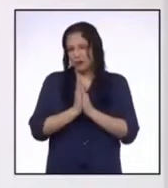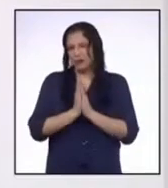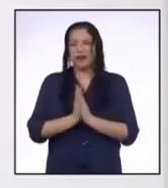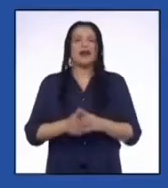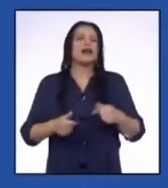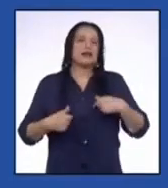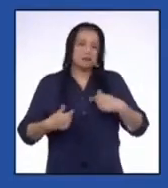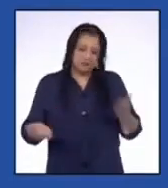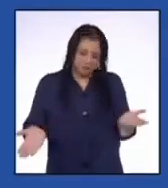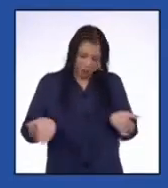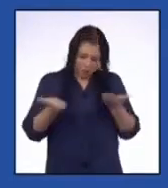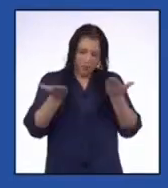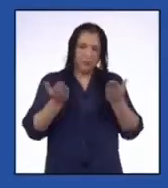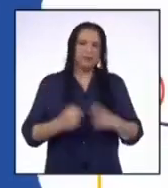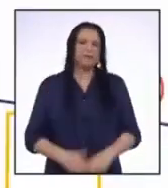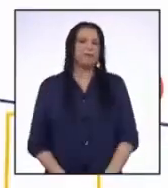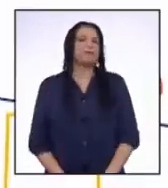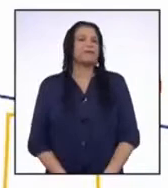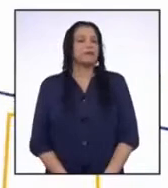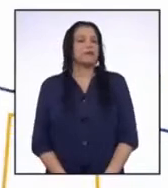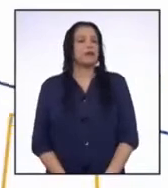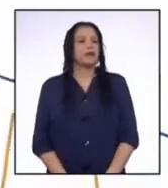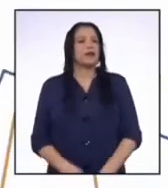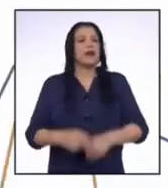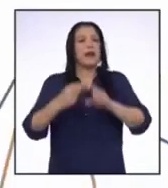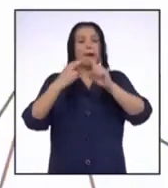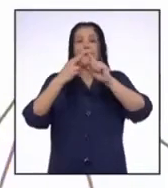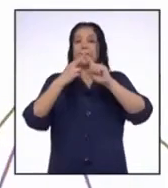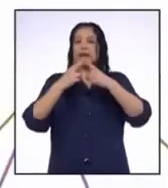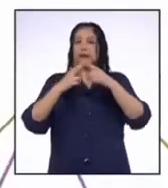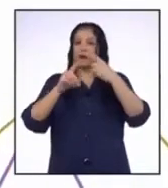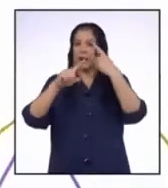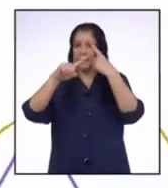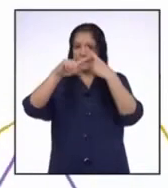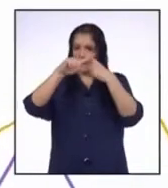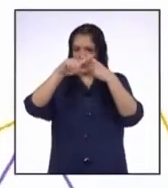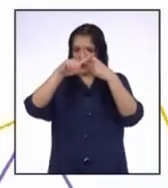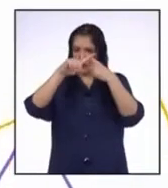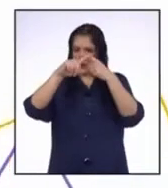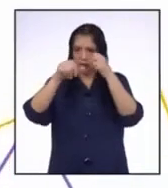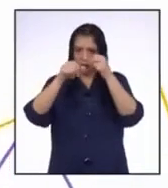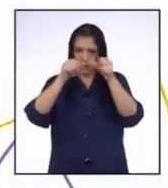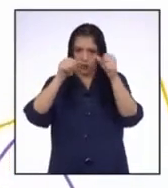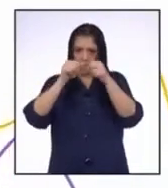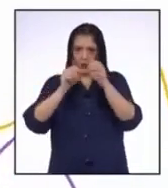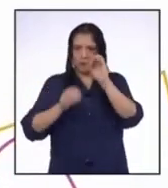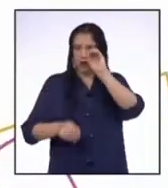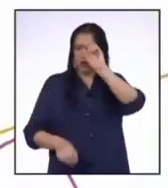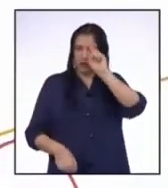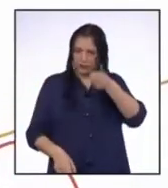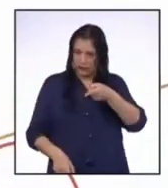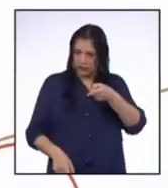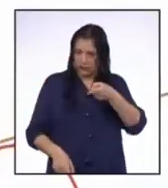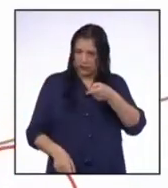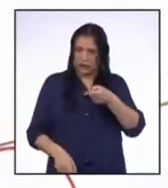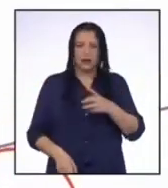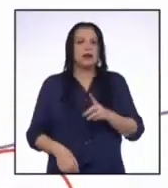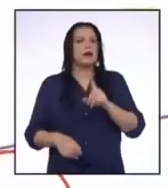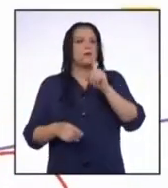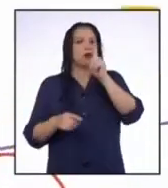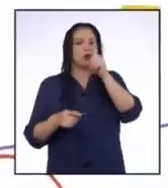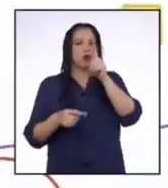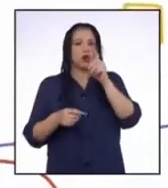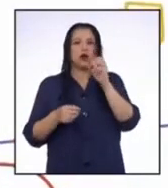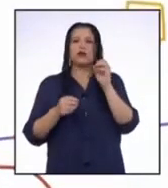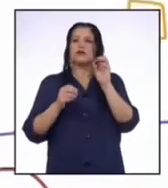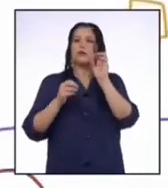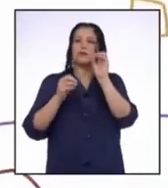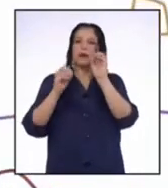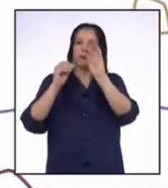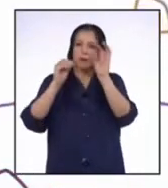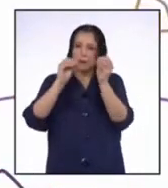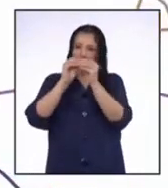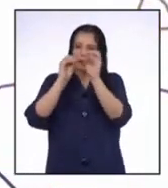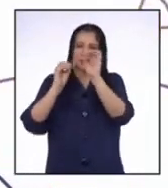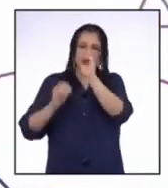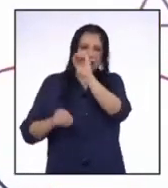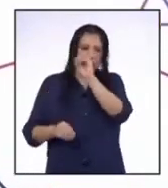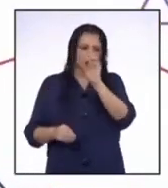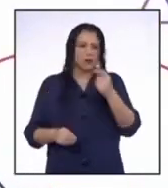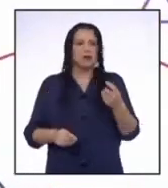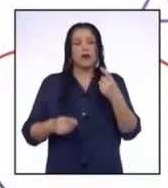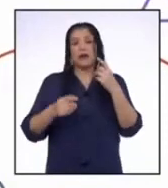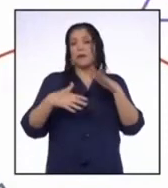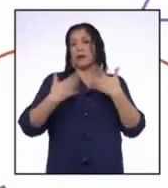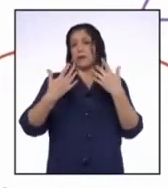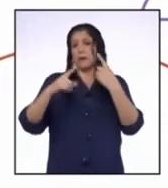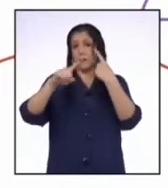Pues adelante. Empecemos con la multiplicación de números decimales por la unidad seguida de ceros. Para multiplicar un